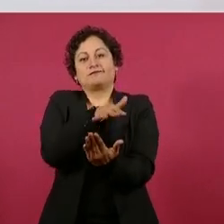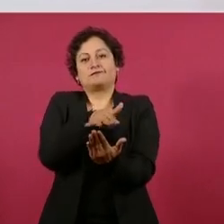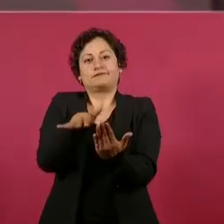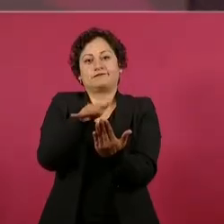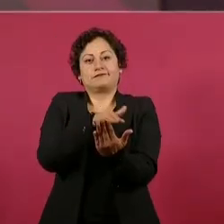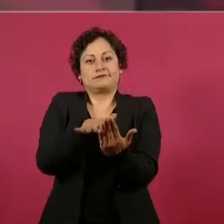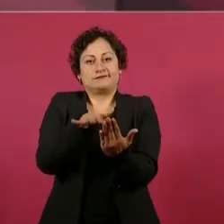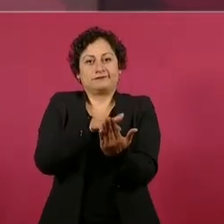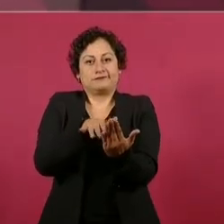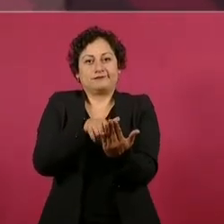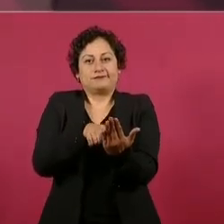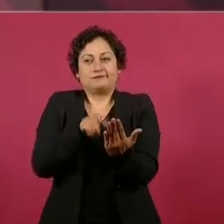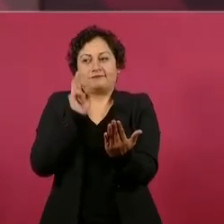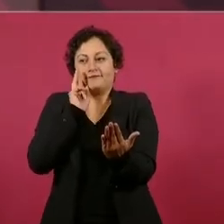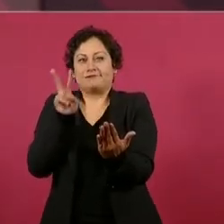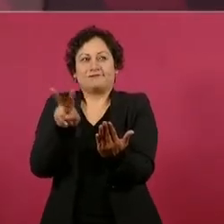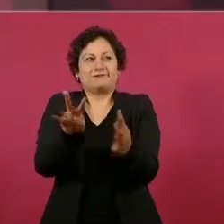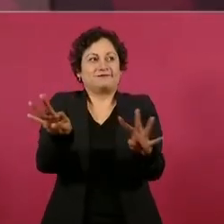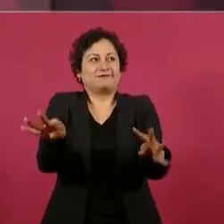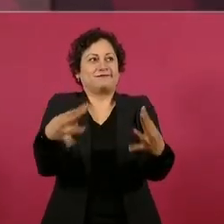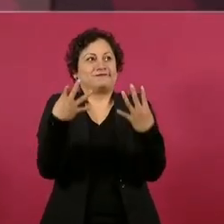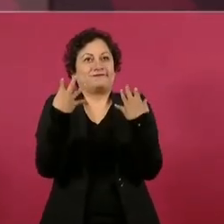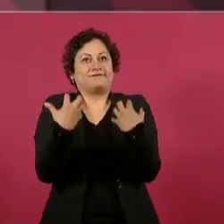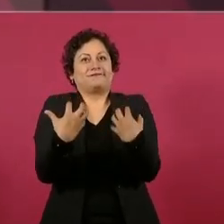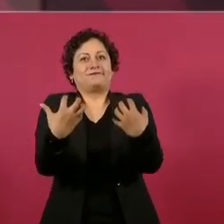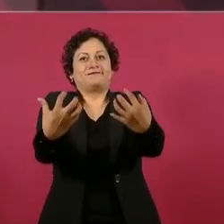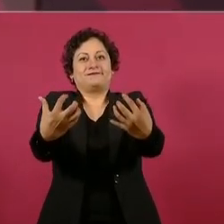se sale uno del texto,